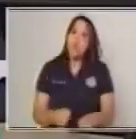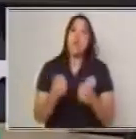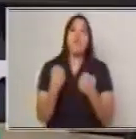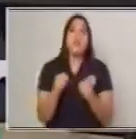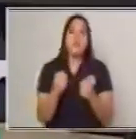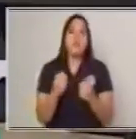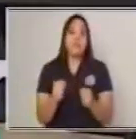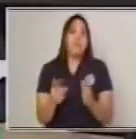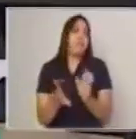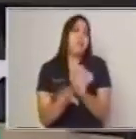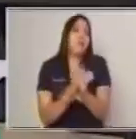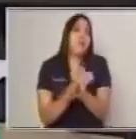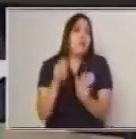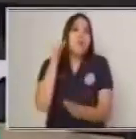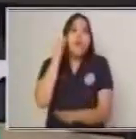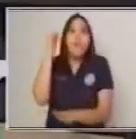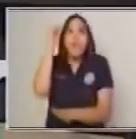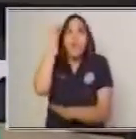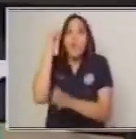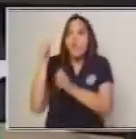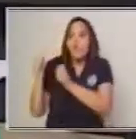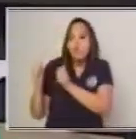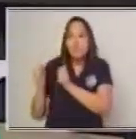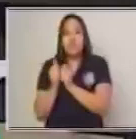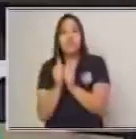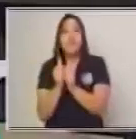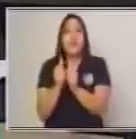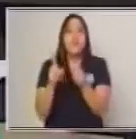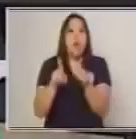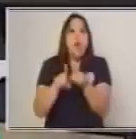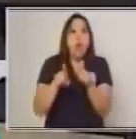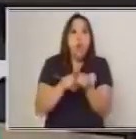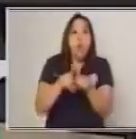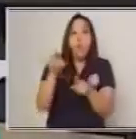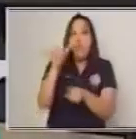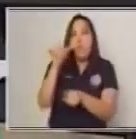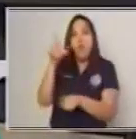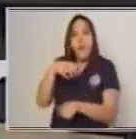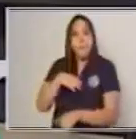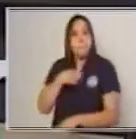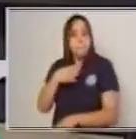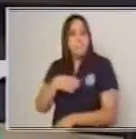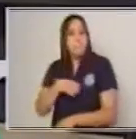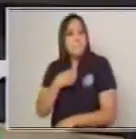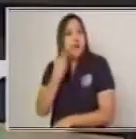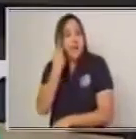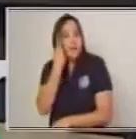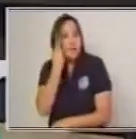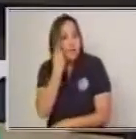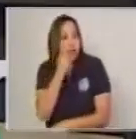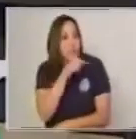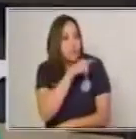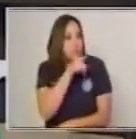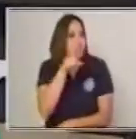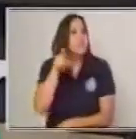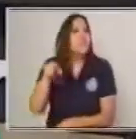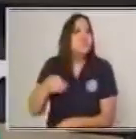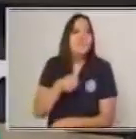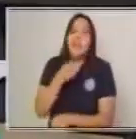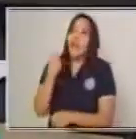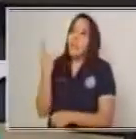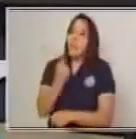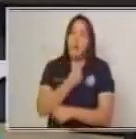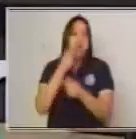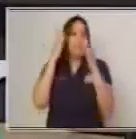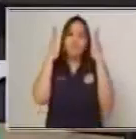Si hay adultos acompañándolos o hay maestros viendo esta transmisión, realmente sería muy bueno que pusiéramos toda